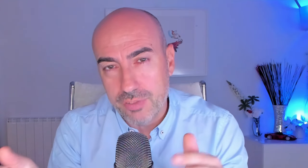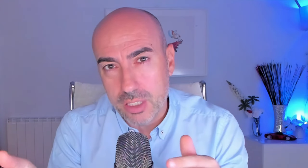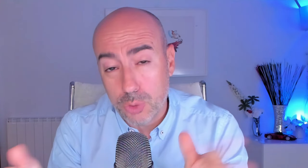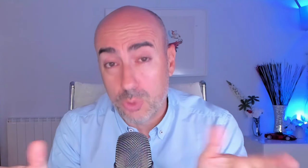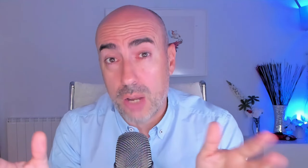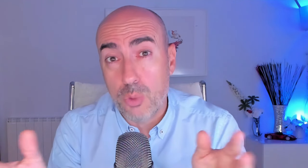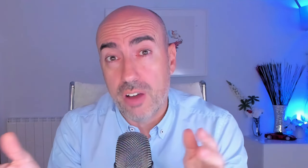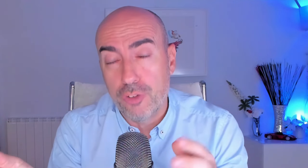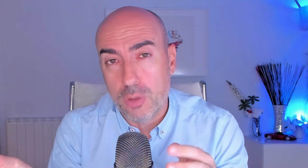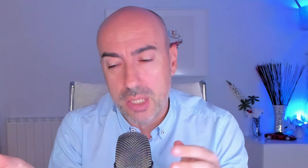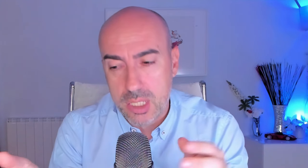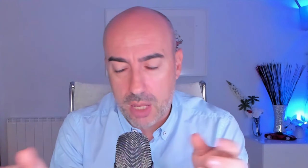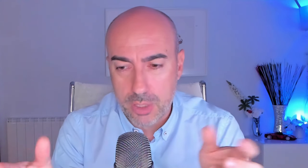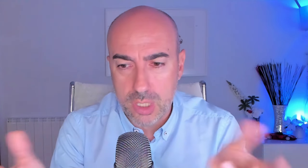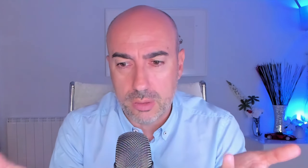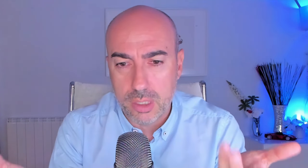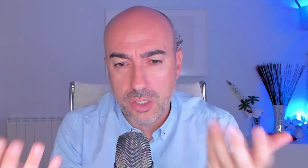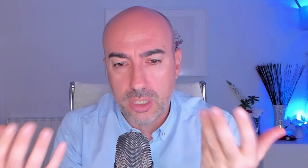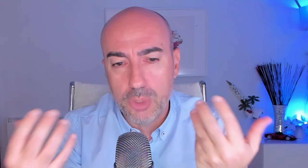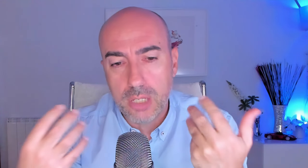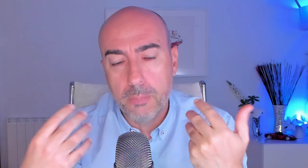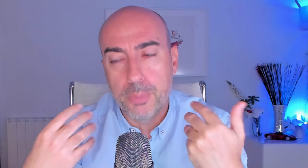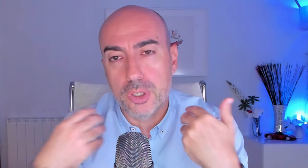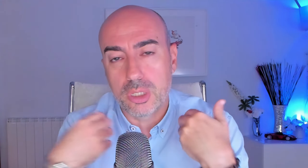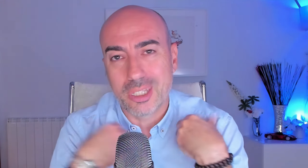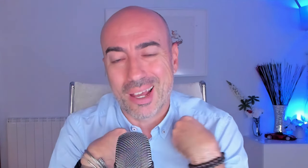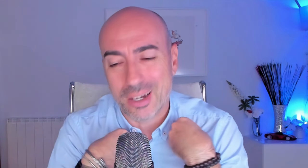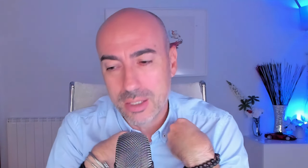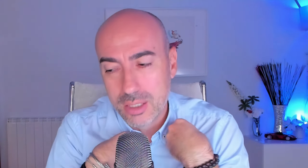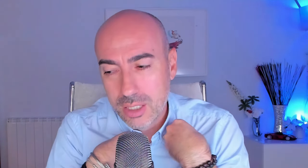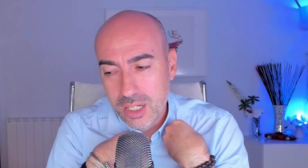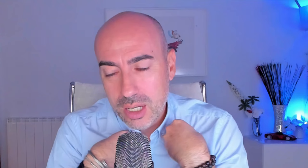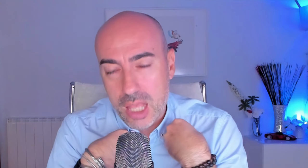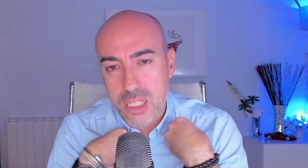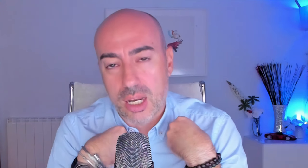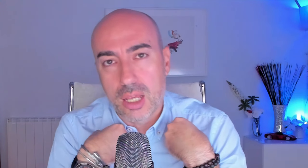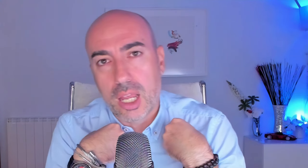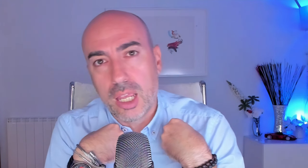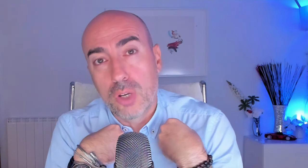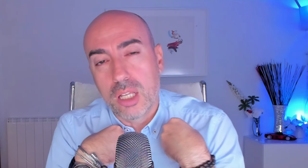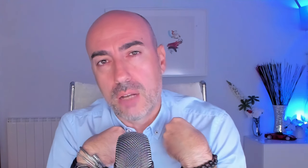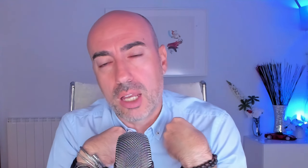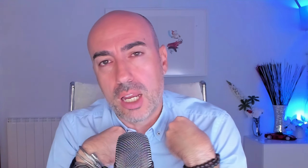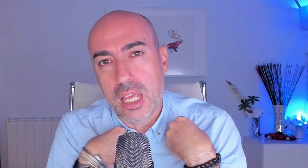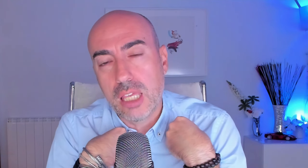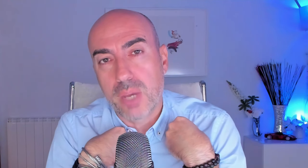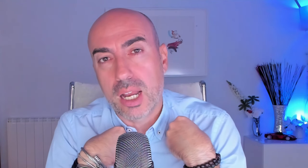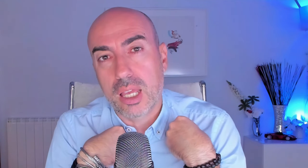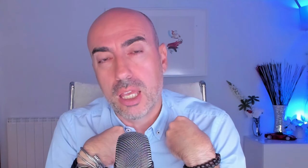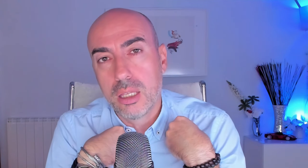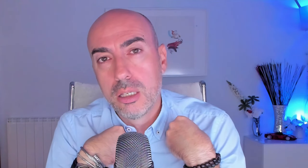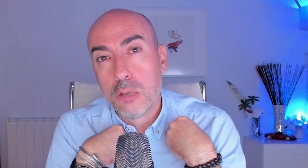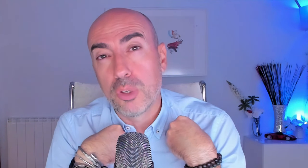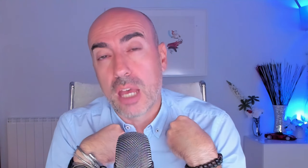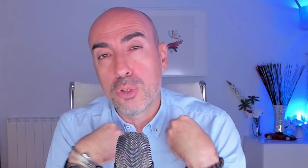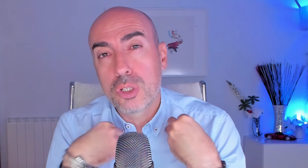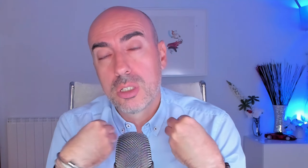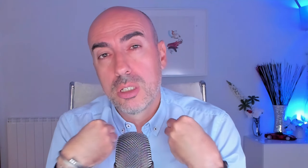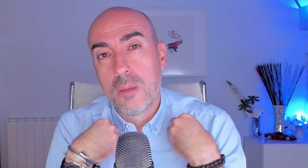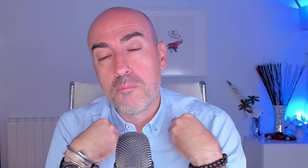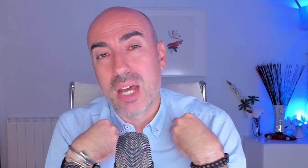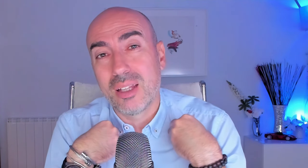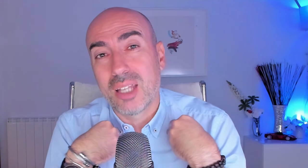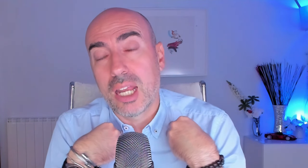esclavitud de siglo XXI, una nueva forma de esclavitud? Es decir, necesitamos importar extranjero que trabajen aquí para que